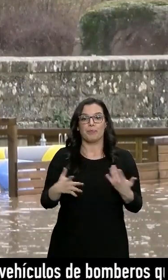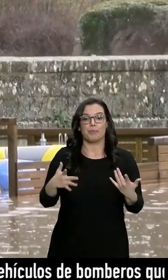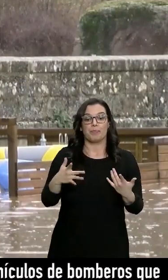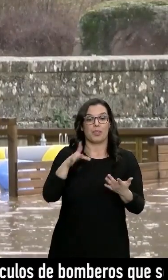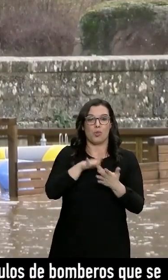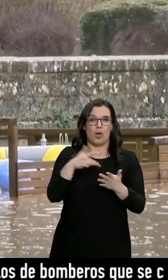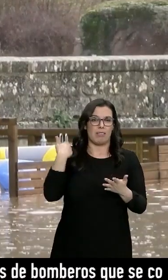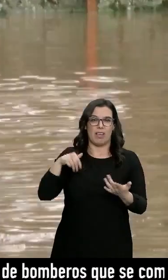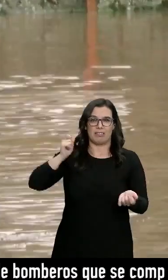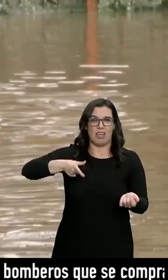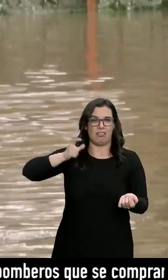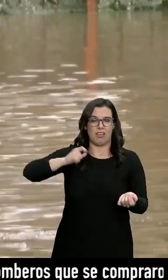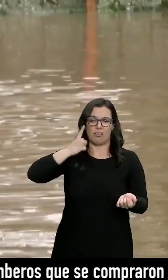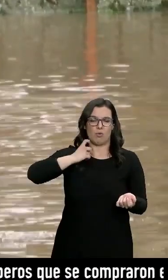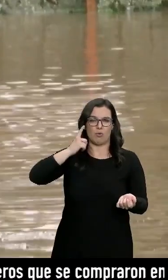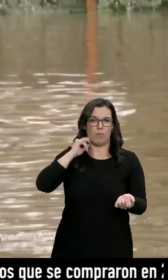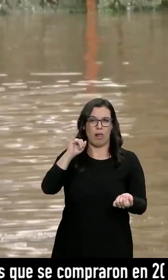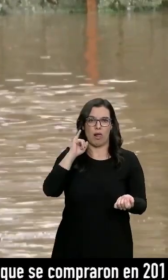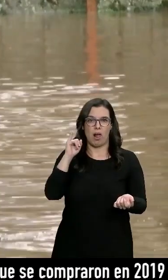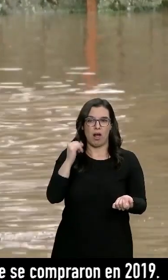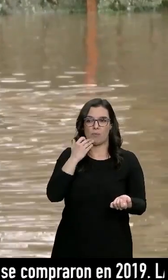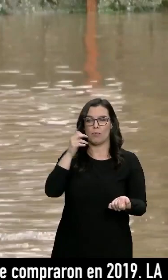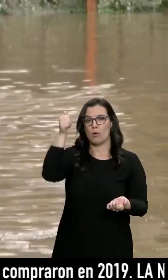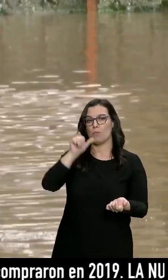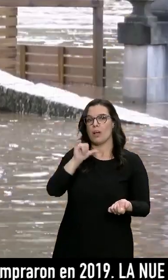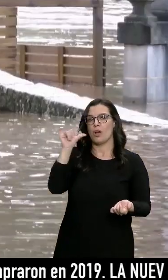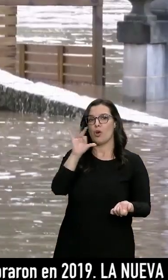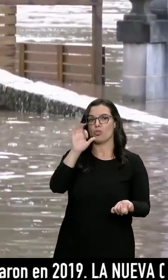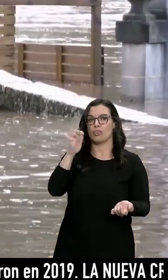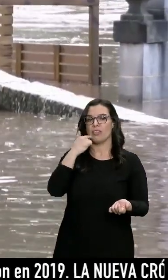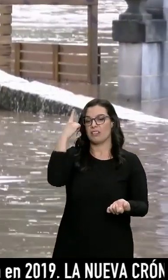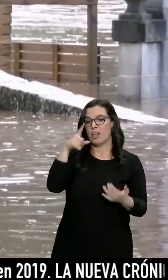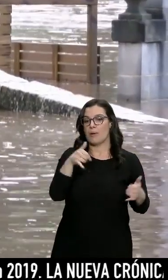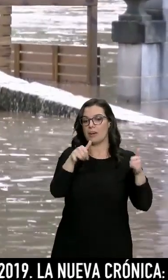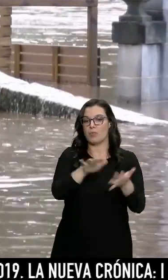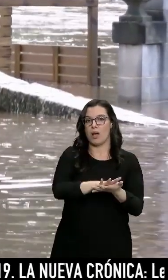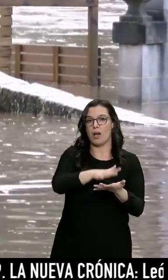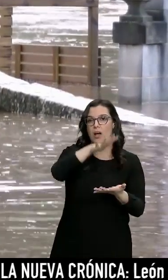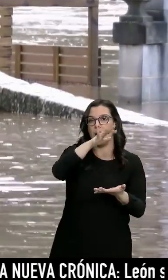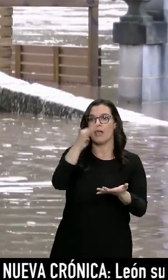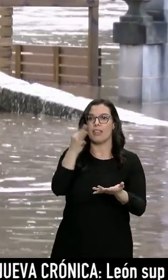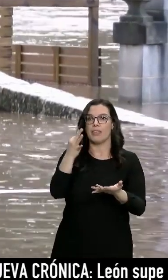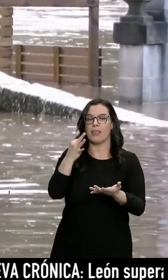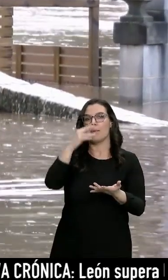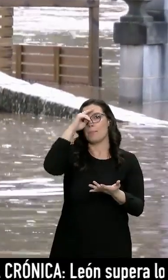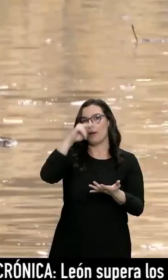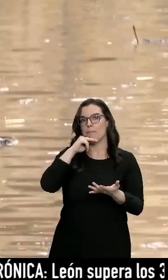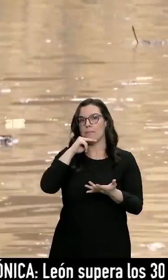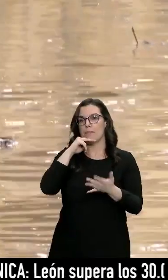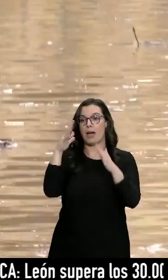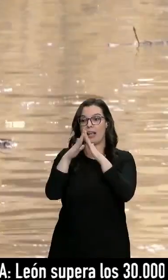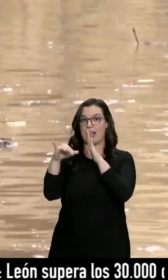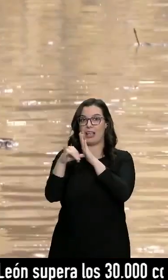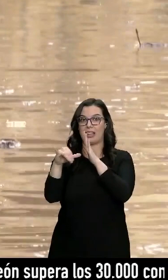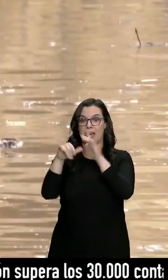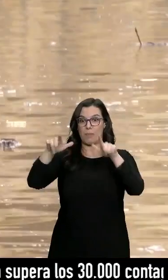los que ya están acostumbrados los vecinos del pueblo, como José, quien cada vez que aumenta el caudal tiene que evacuar a su padre de su casa ubicada en